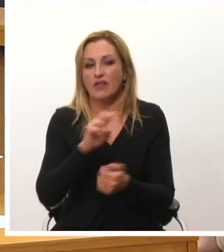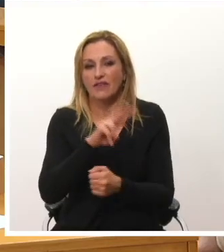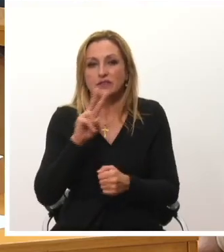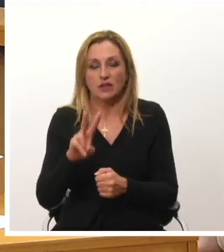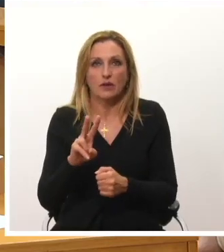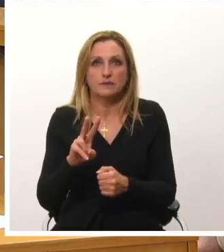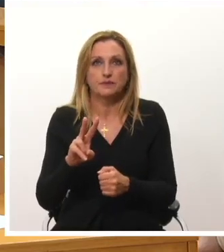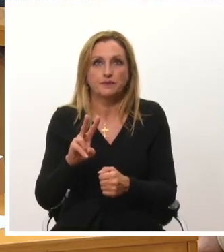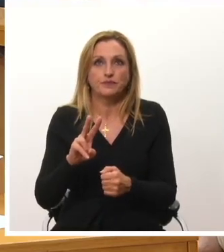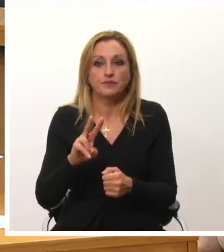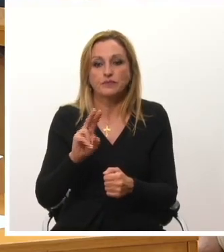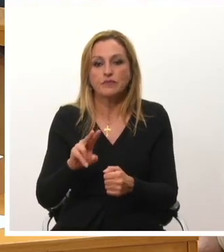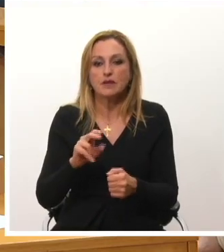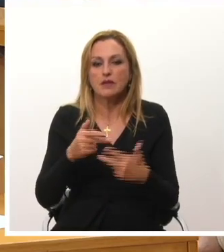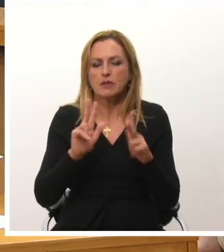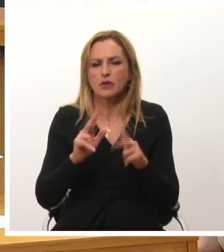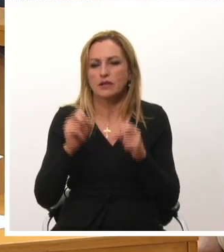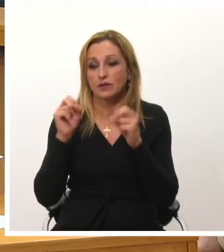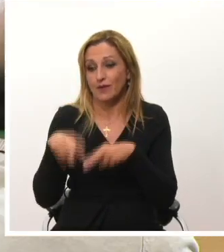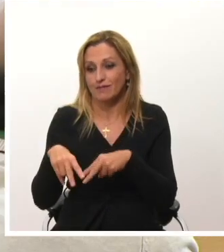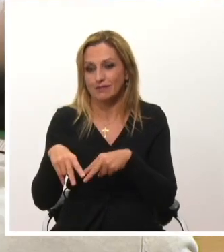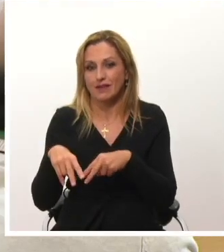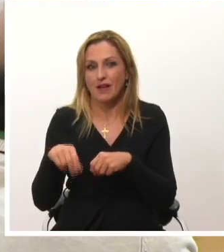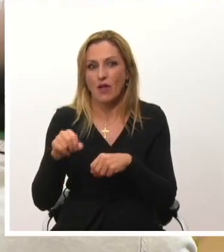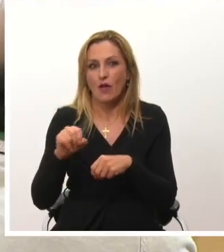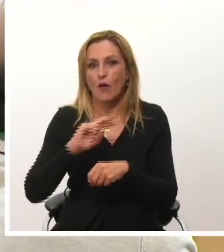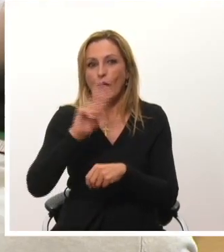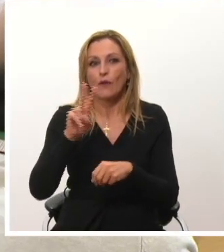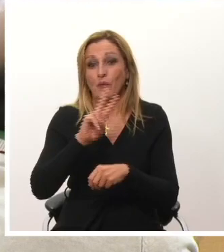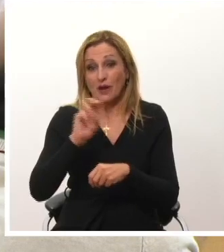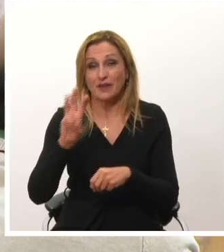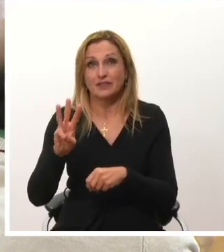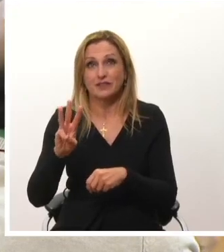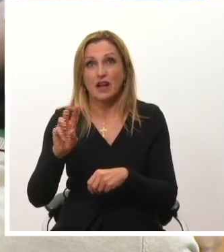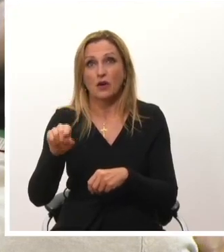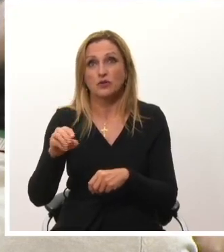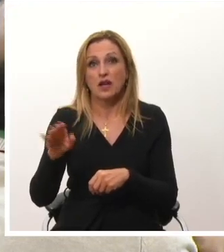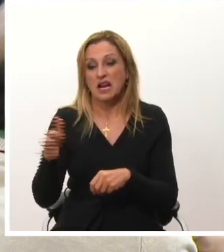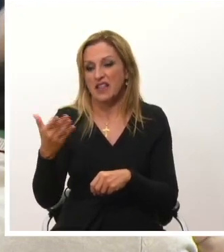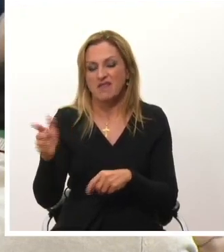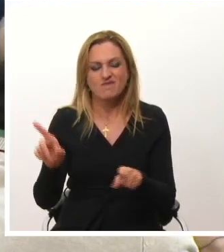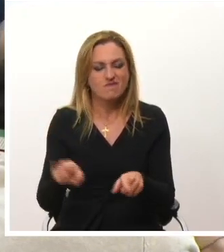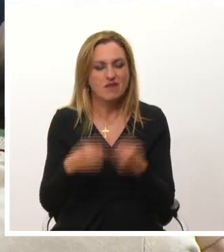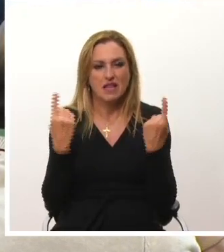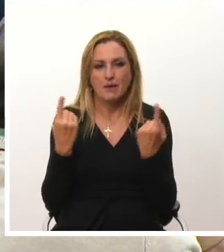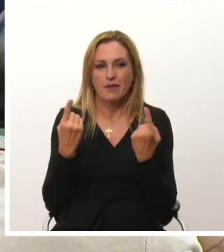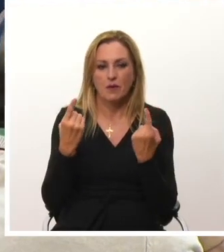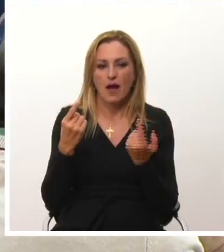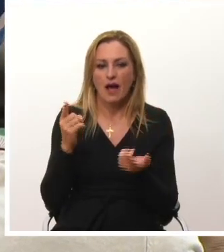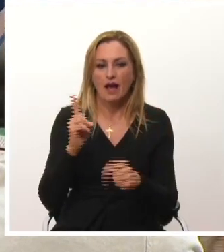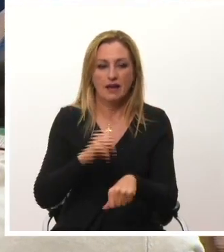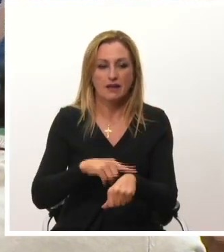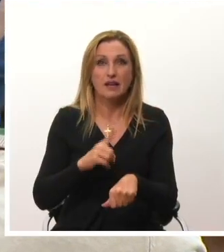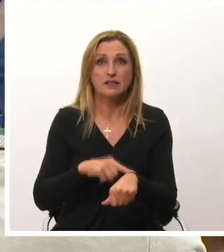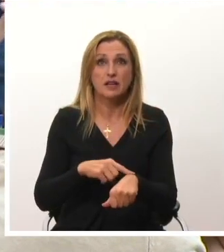antidemocráticos hasta el 23 pues ya propone el 22 Bueno realmente a usted le importaba tres pepinos el tiempo que iba a dedicar a Pilar el presupuesto